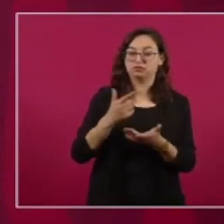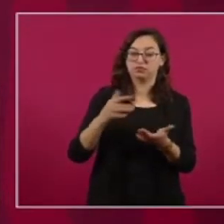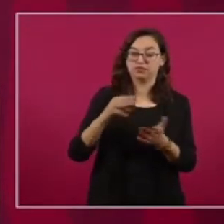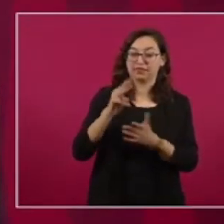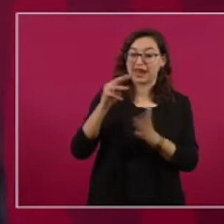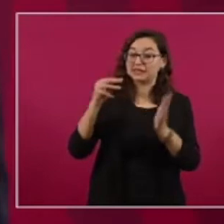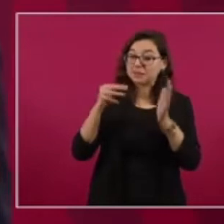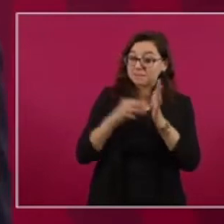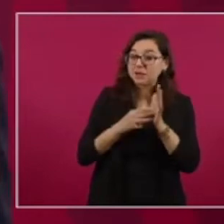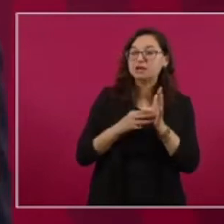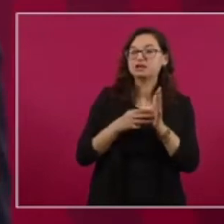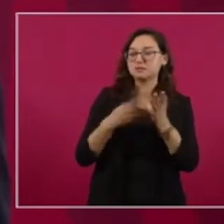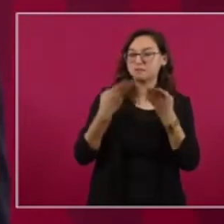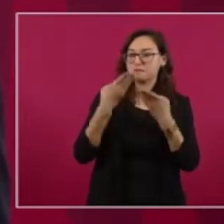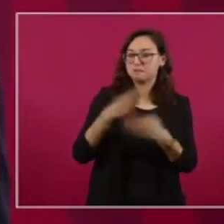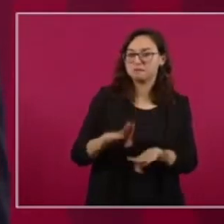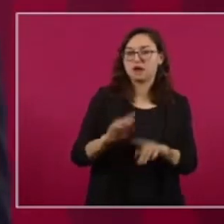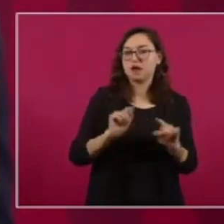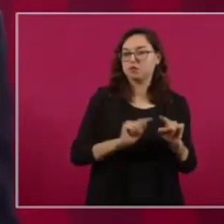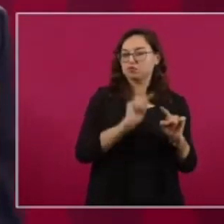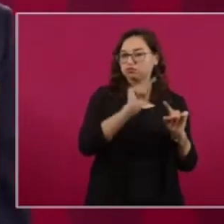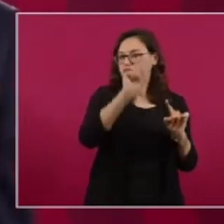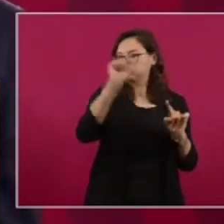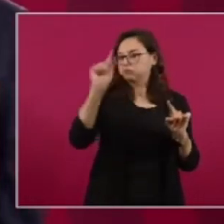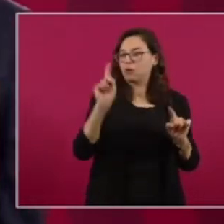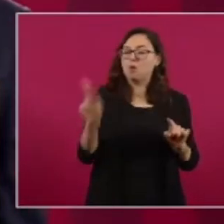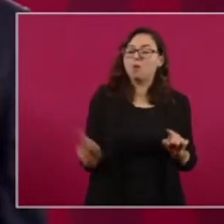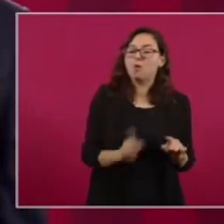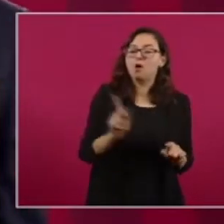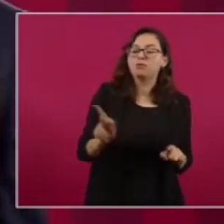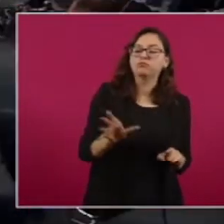apartados, para que la gente pueda